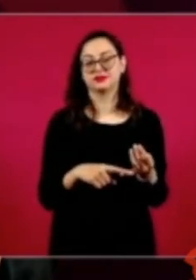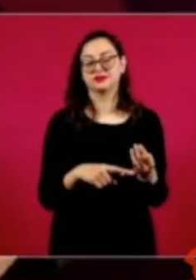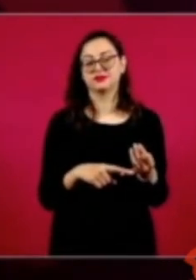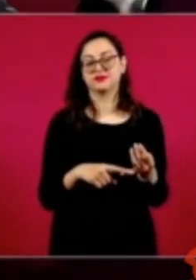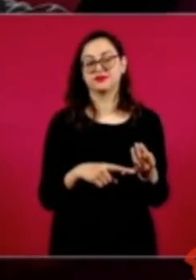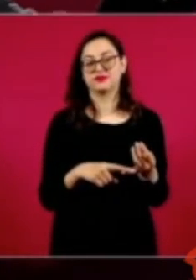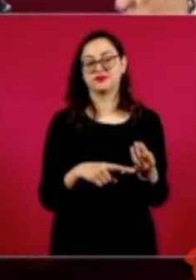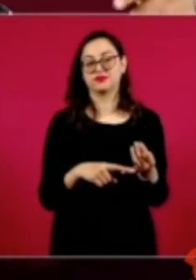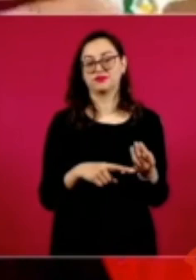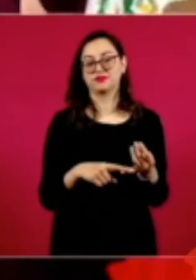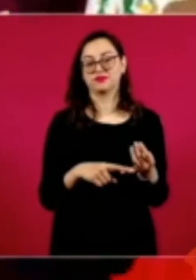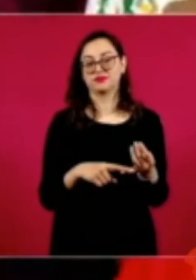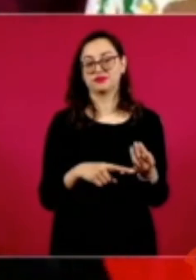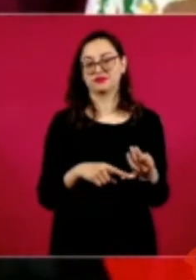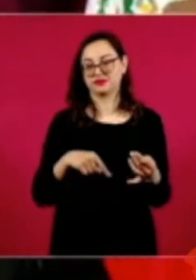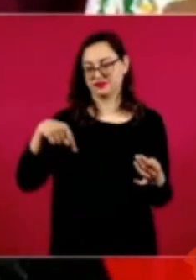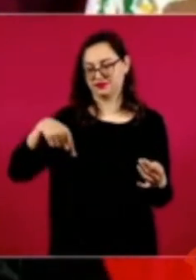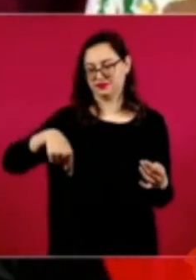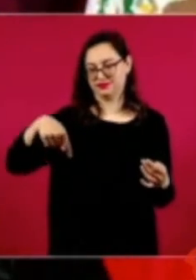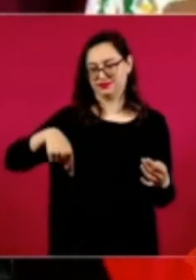que venían aquí al Palacio,